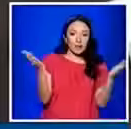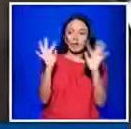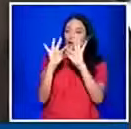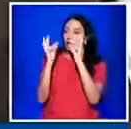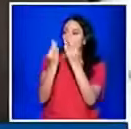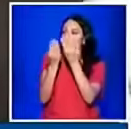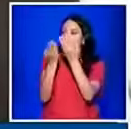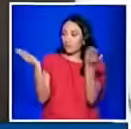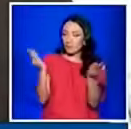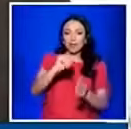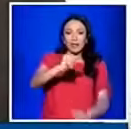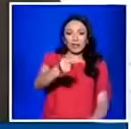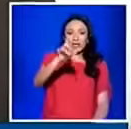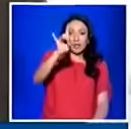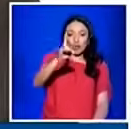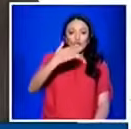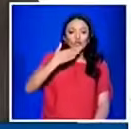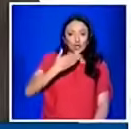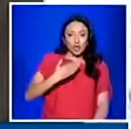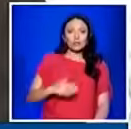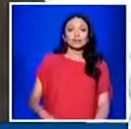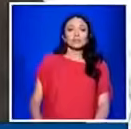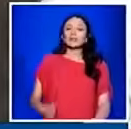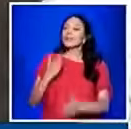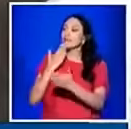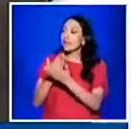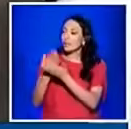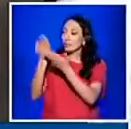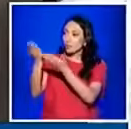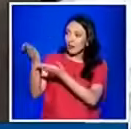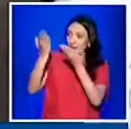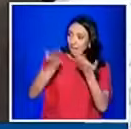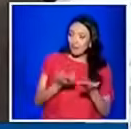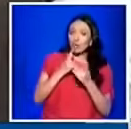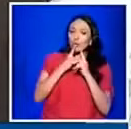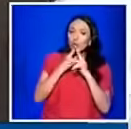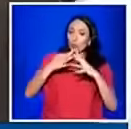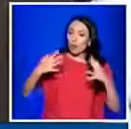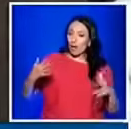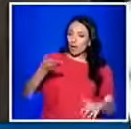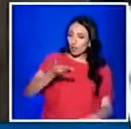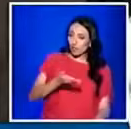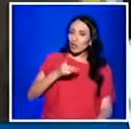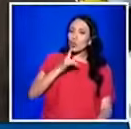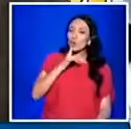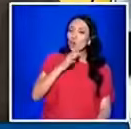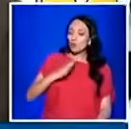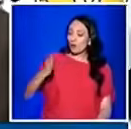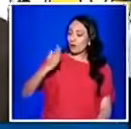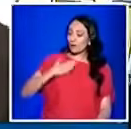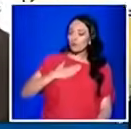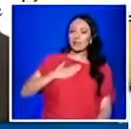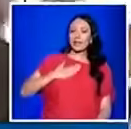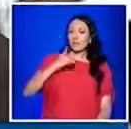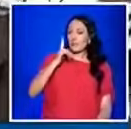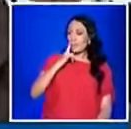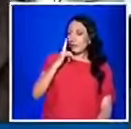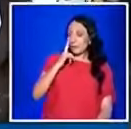días, Canal 8 de Televisión, muy agradecido por ustedes. Por venir al cumpleaños de mi padre.